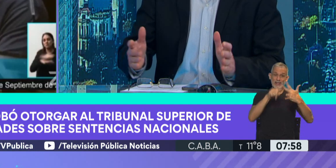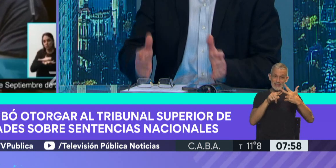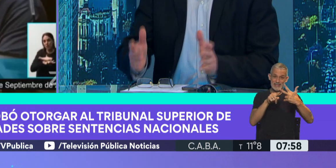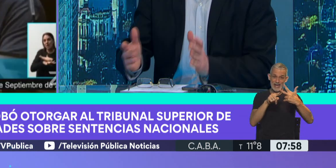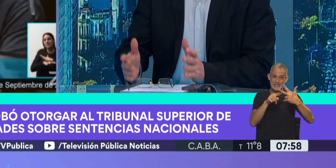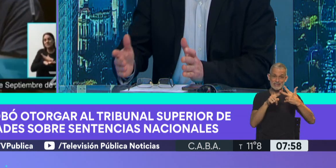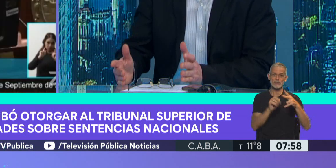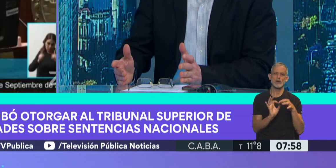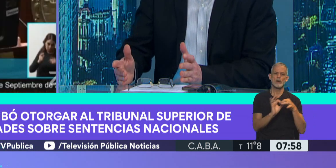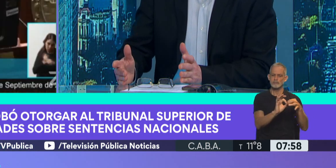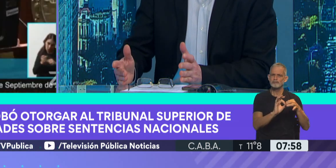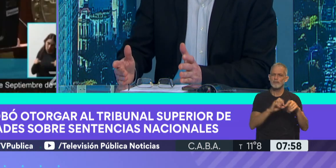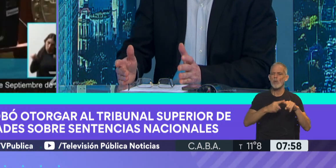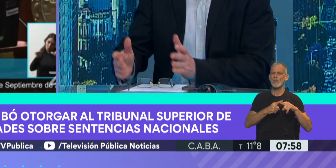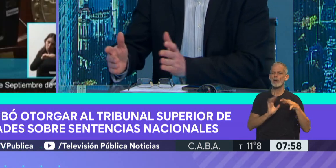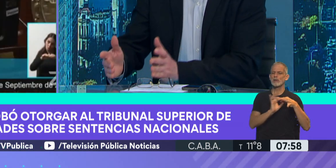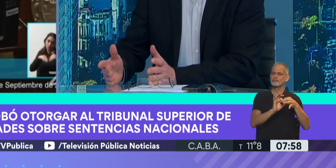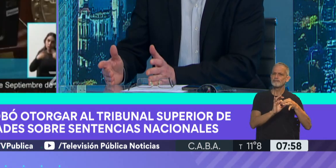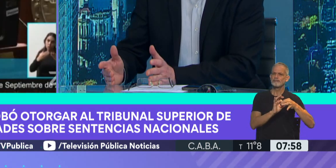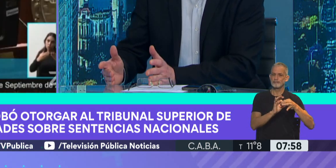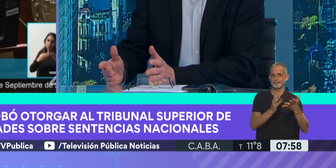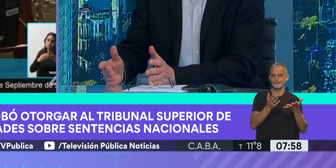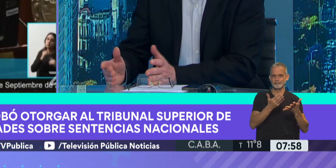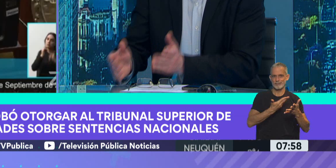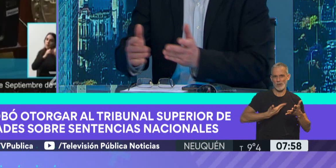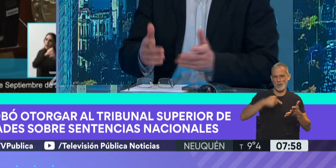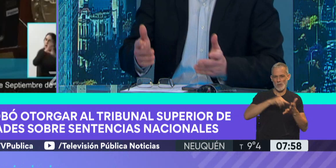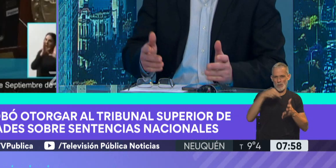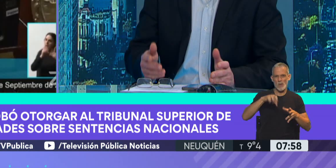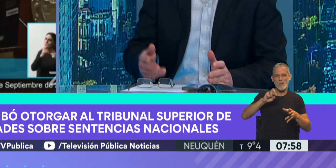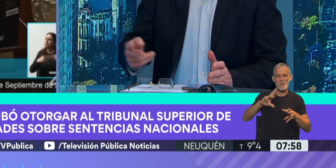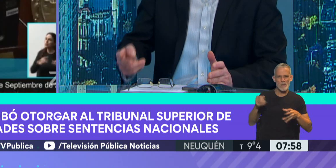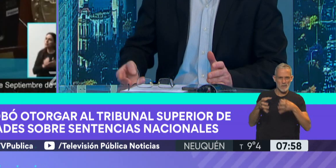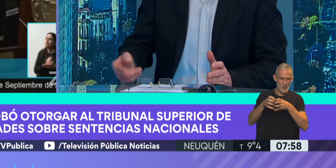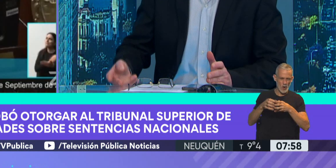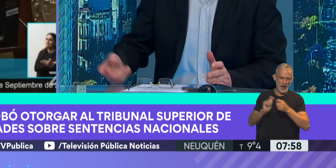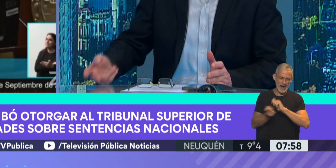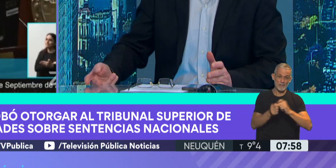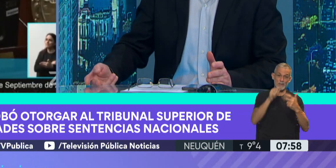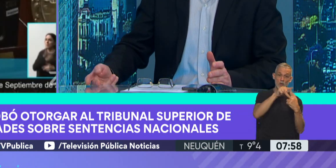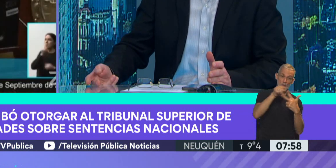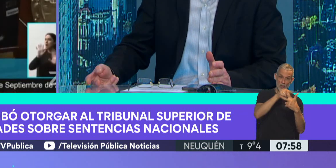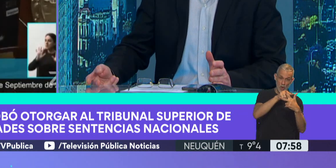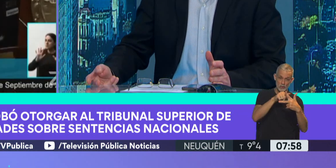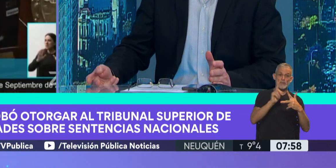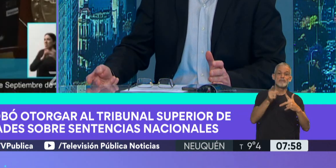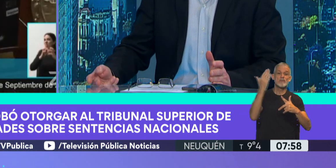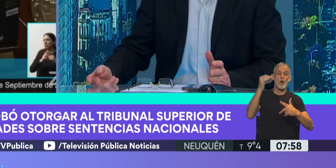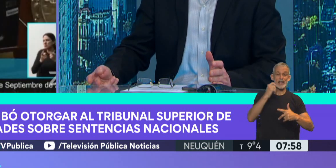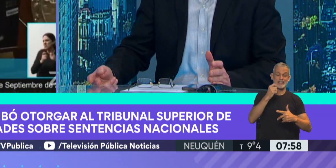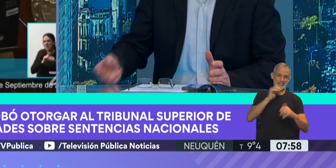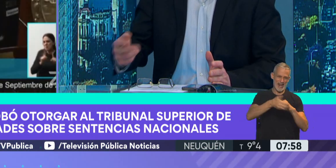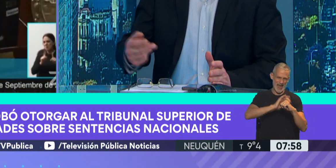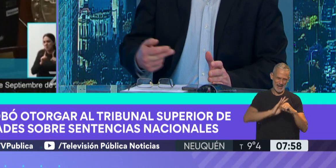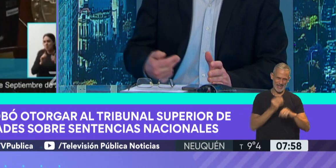que están alineados políticamente con el oficialismo en la ciudad de Buenos Aires. De hecho, 2 fueron nombrados durante la gestión de Horacio